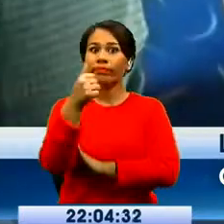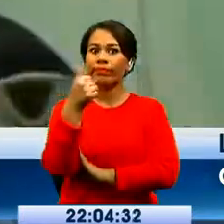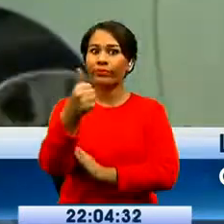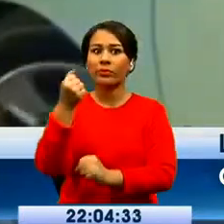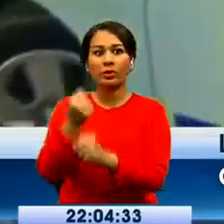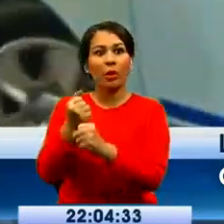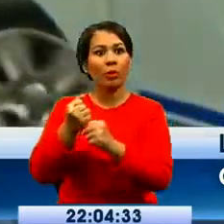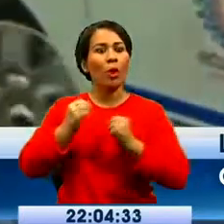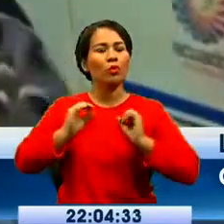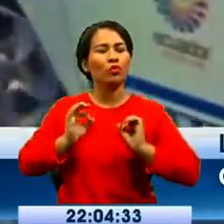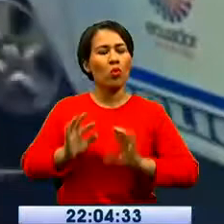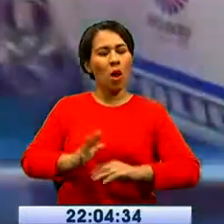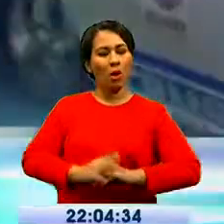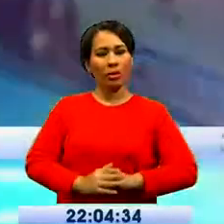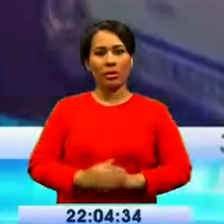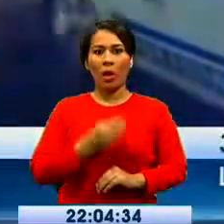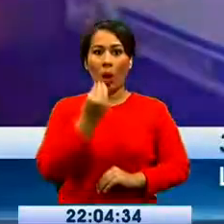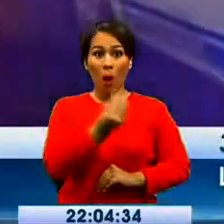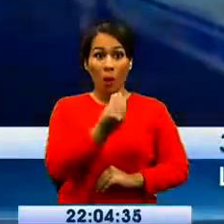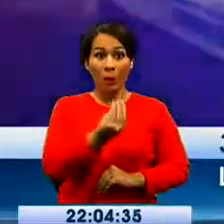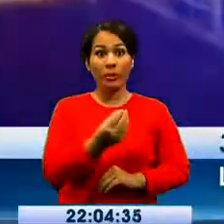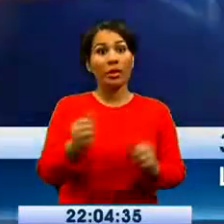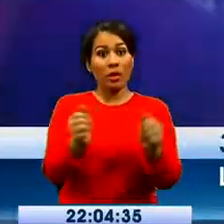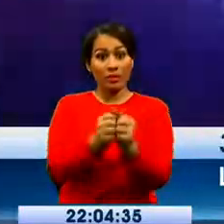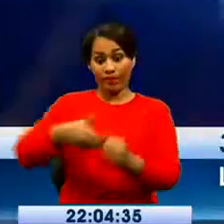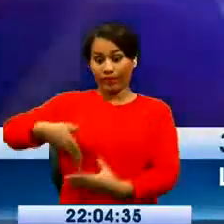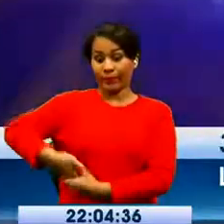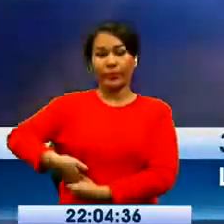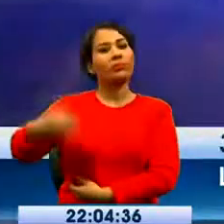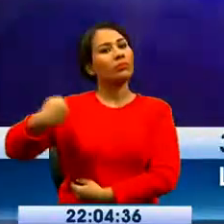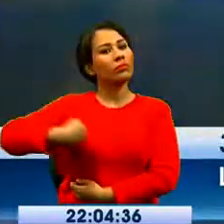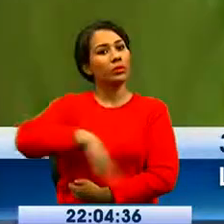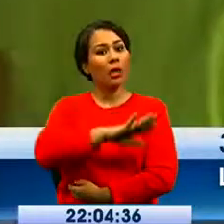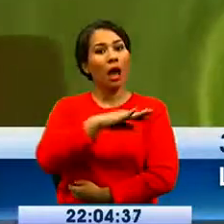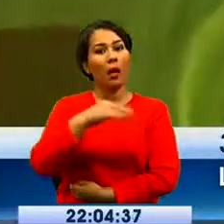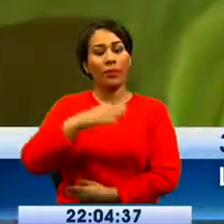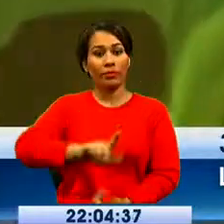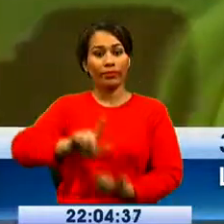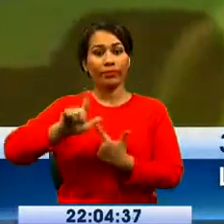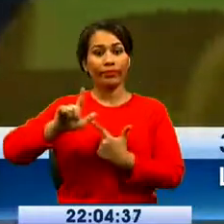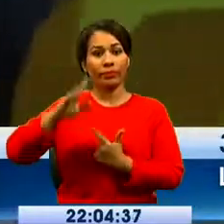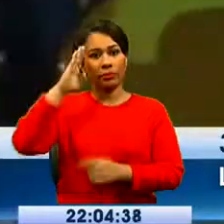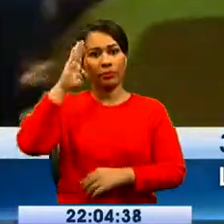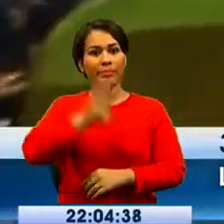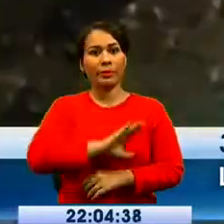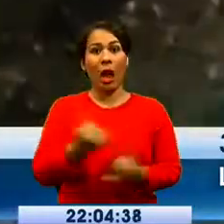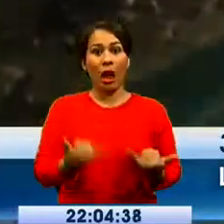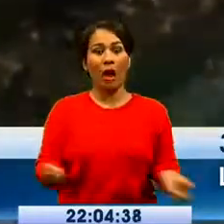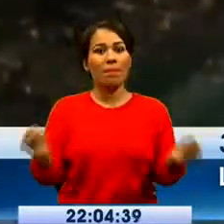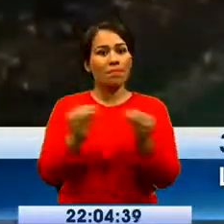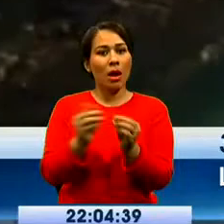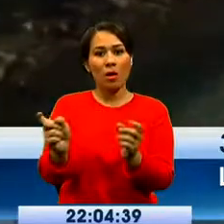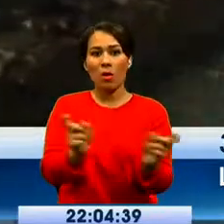policía. Los jóvenes y las armas fueron llevados ante las autoridades judiciales. Mientras tanto, los controles de buses